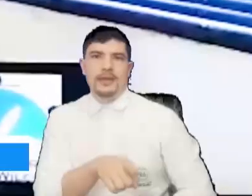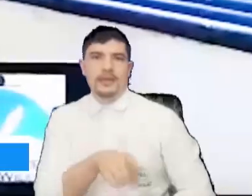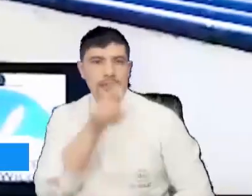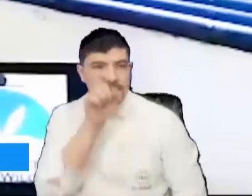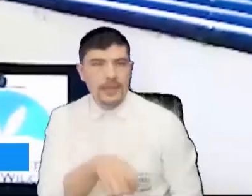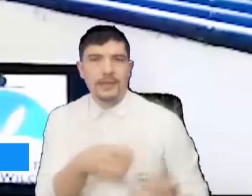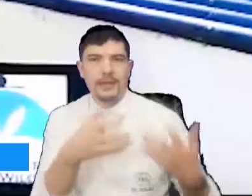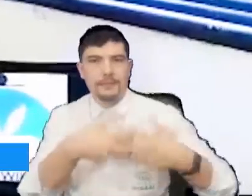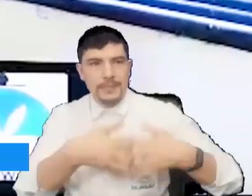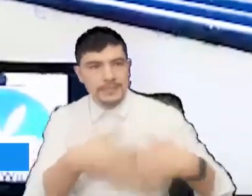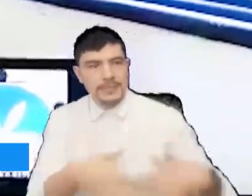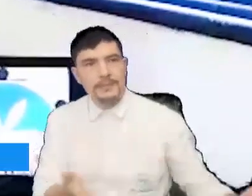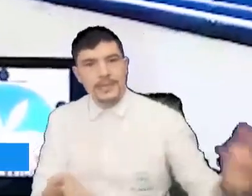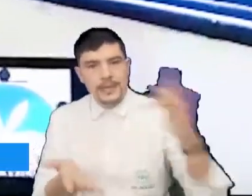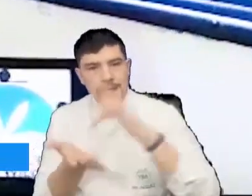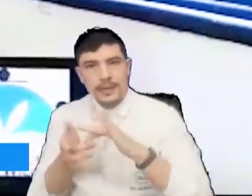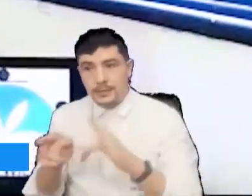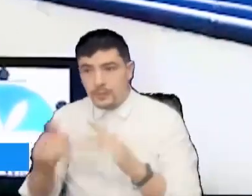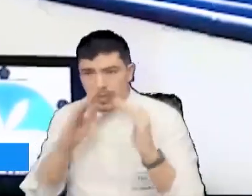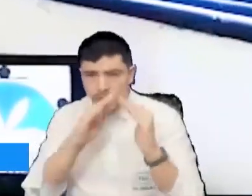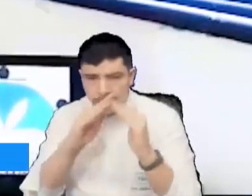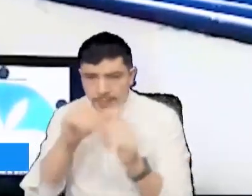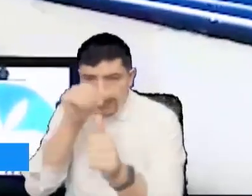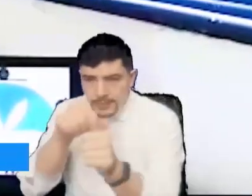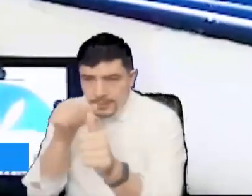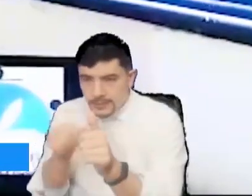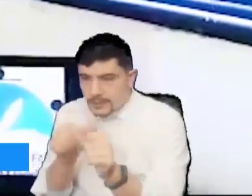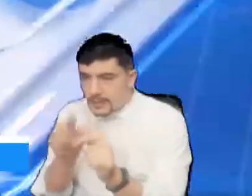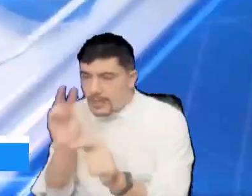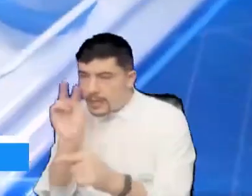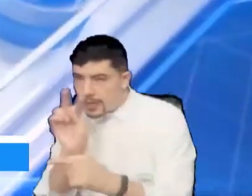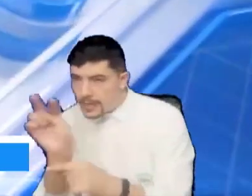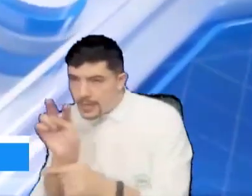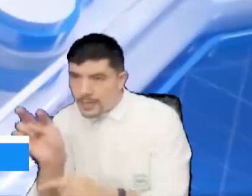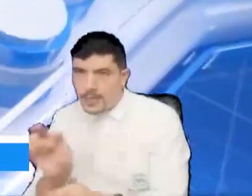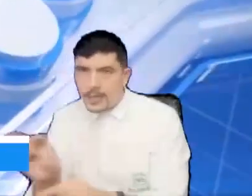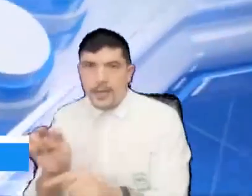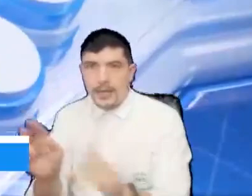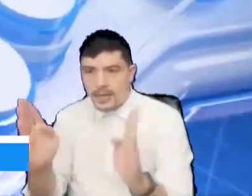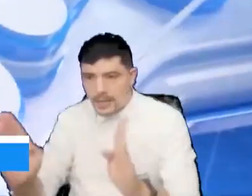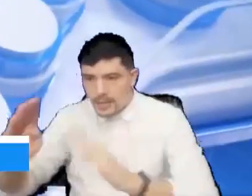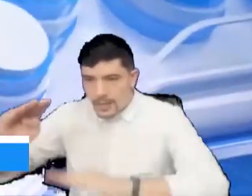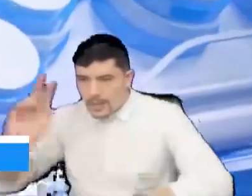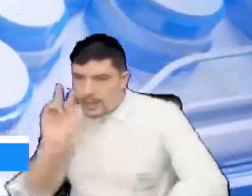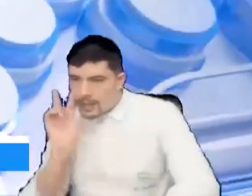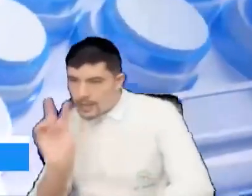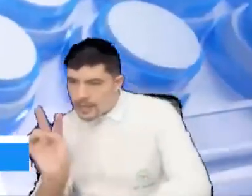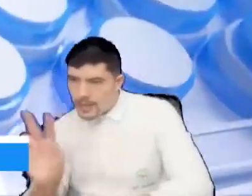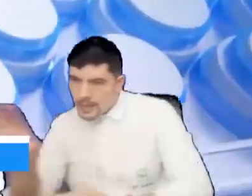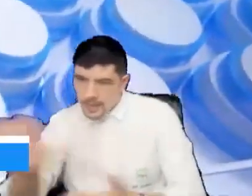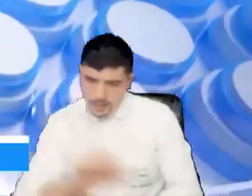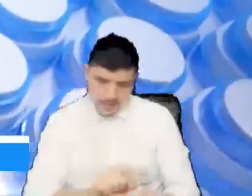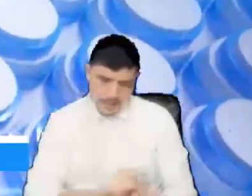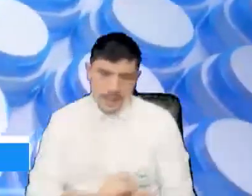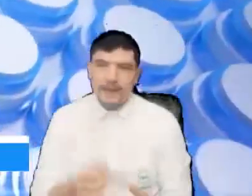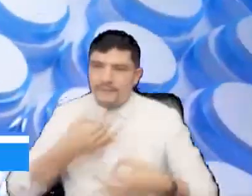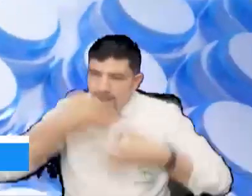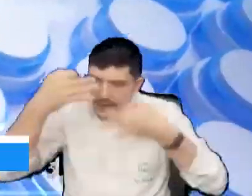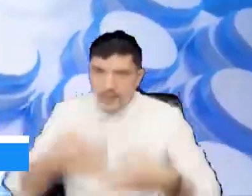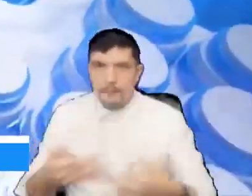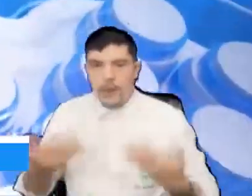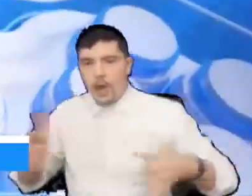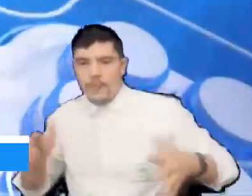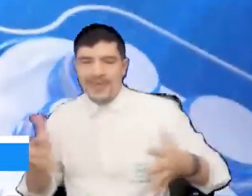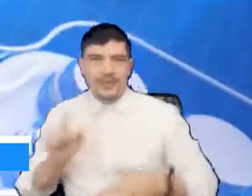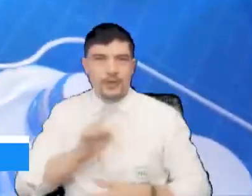y cobrar por esas lecturas reales a sus usuarios. La preocupación la ha expresado la misma comunidad, pues muchas personas